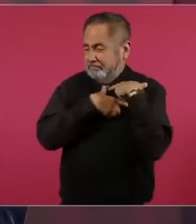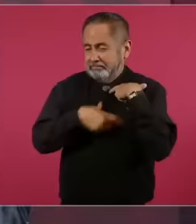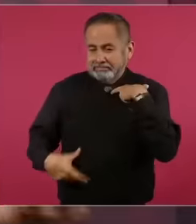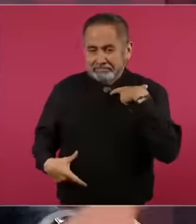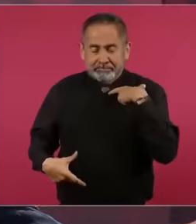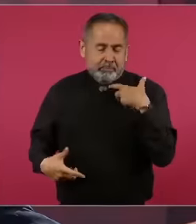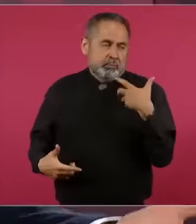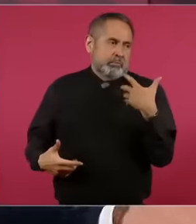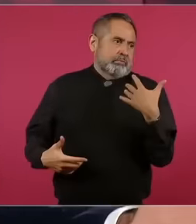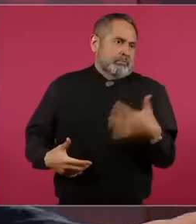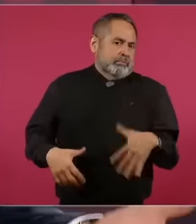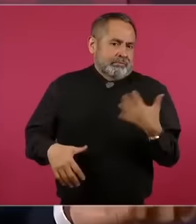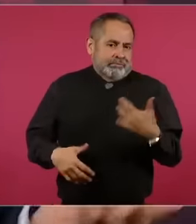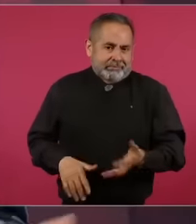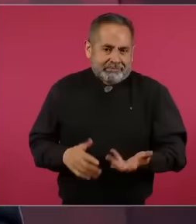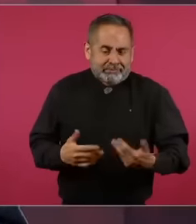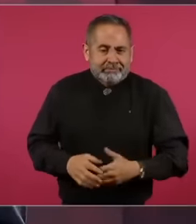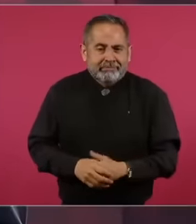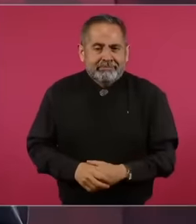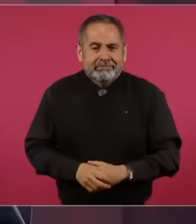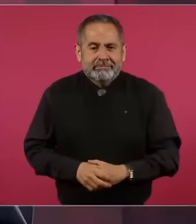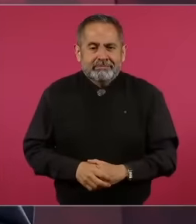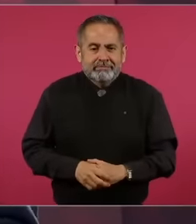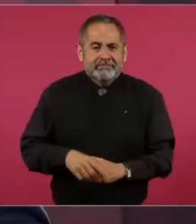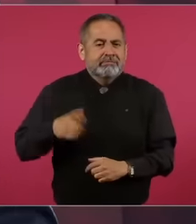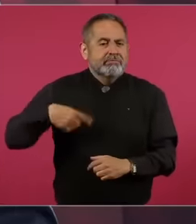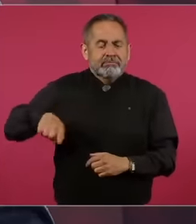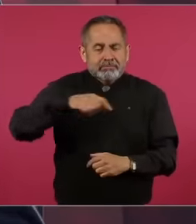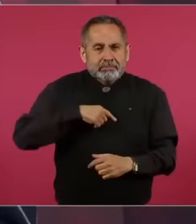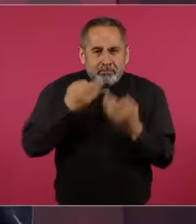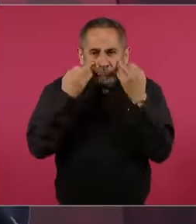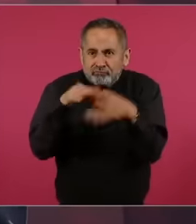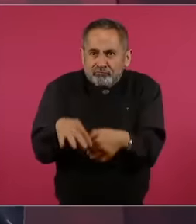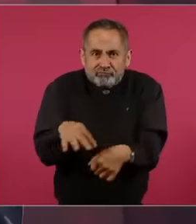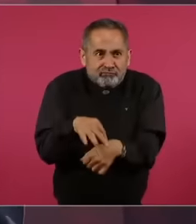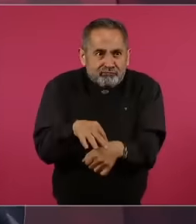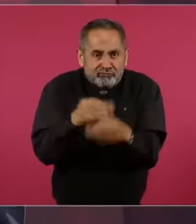y que podamos vivir para contarlo.